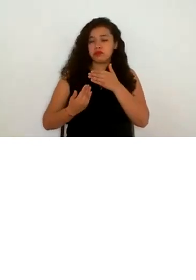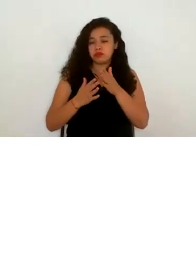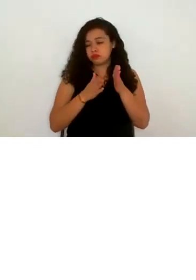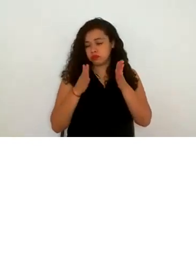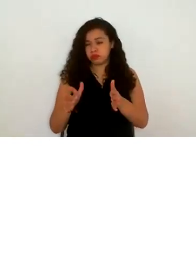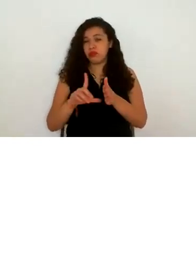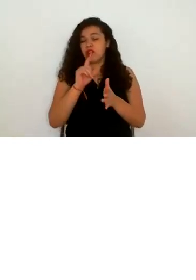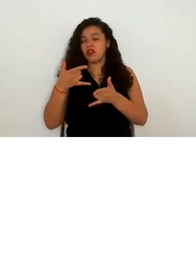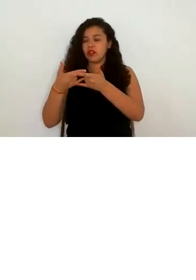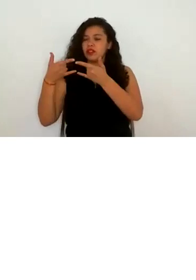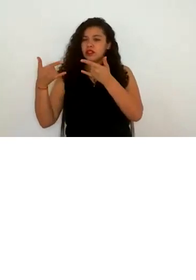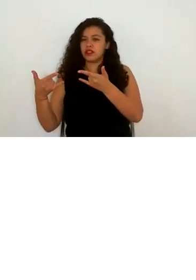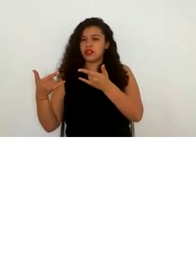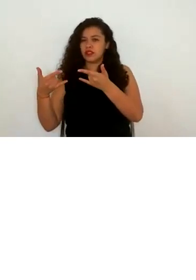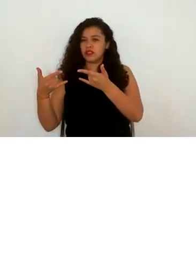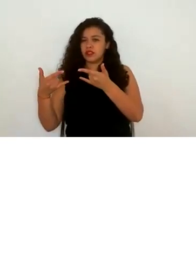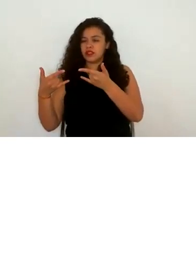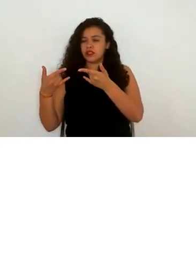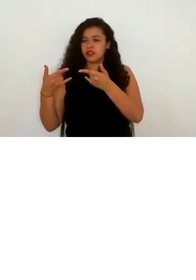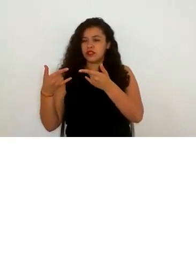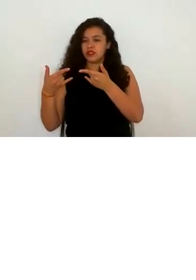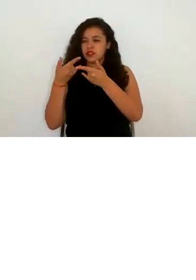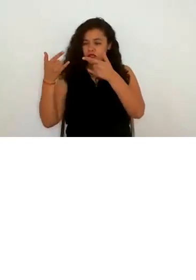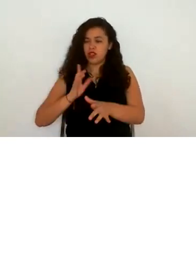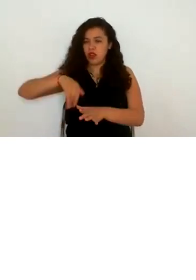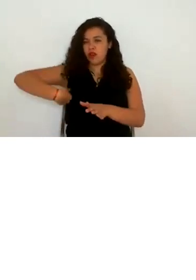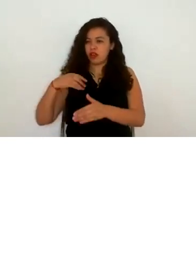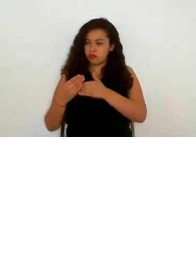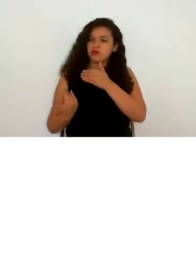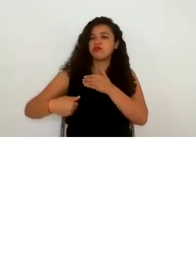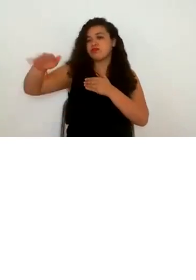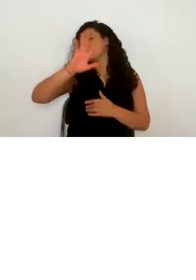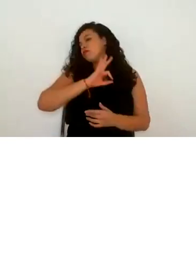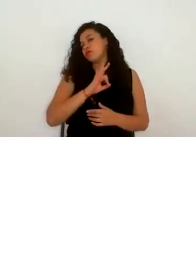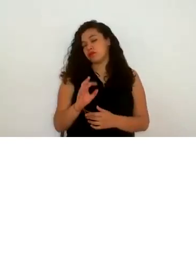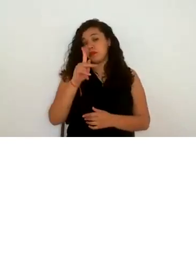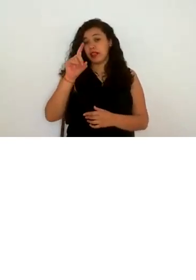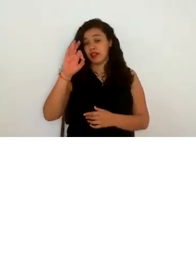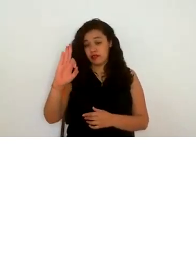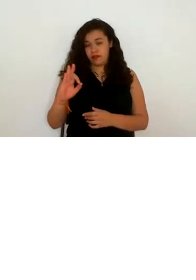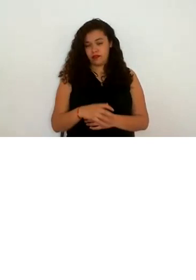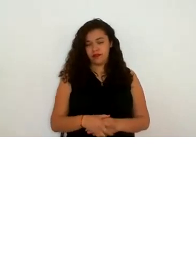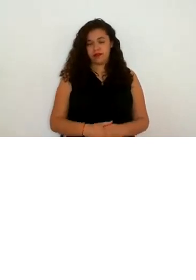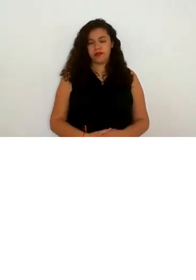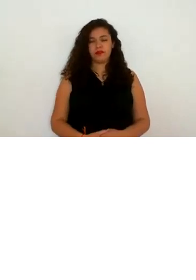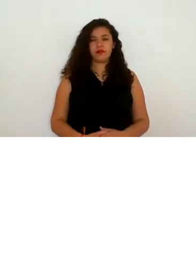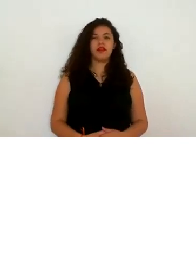transferir al archivo de concentración y después ya al archivo histórico. Es